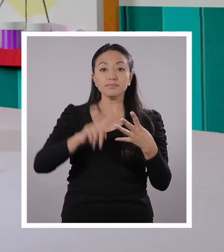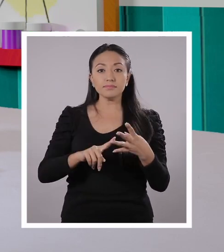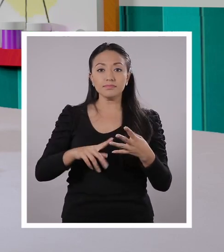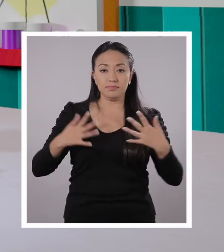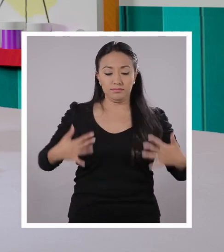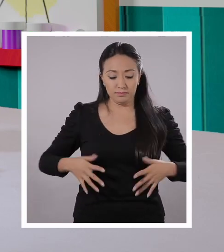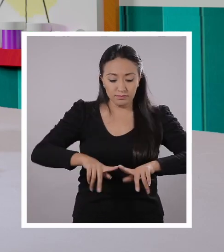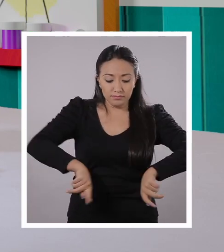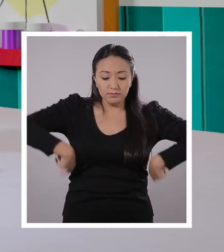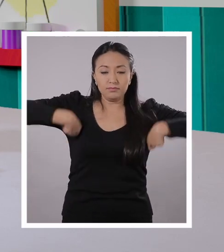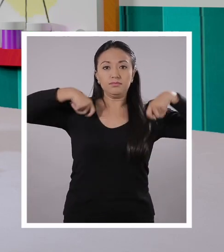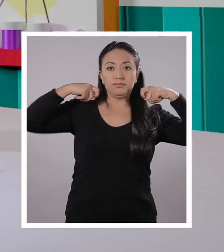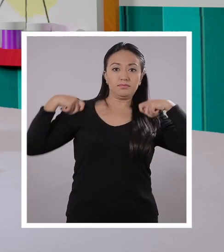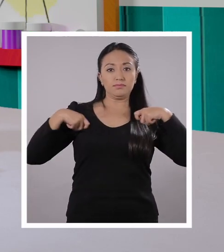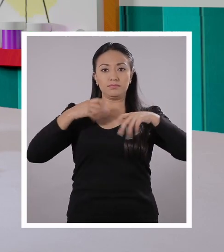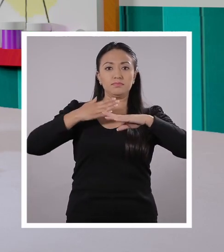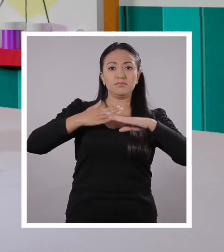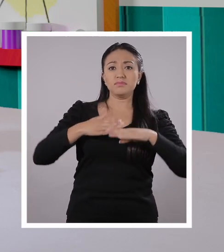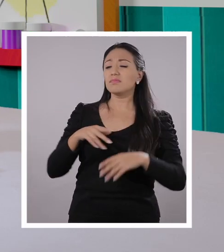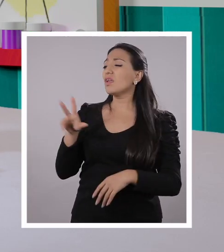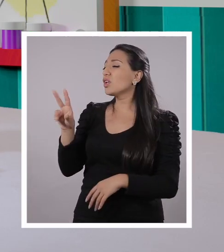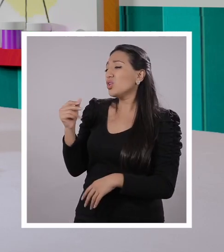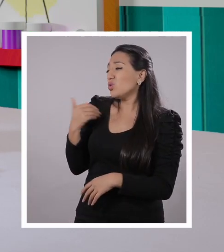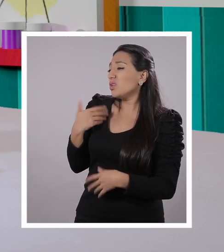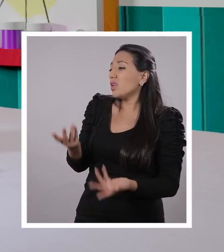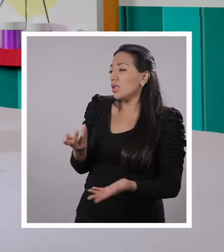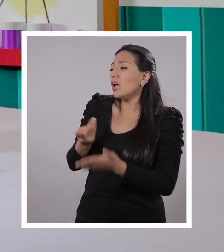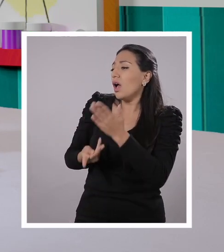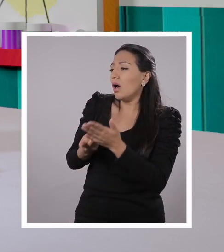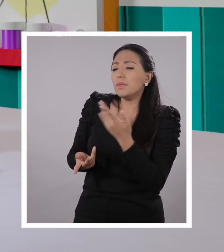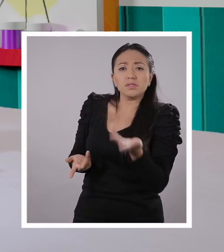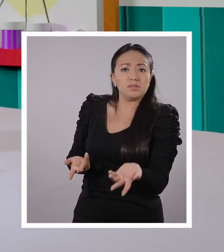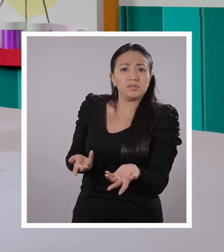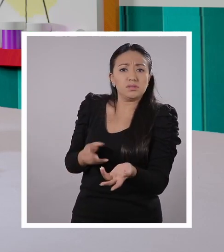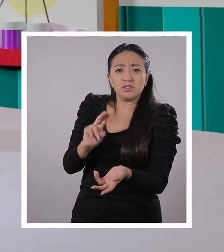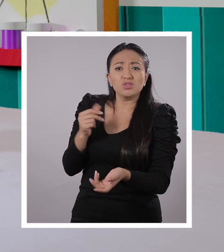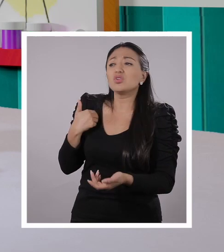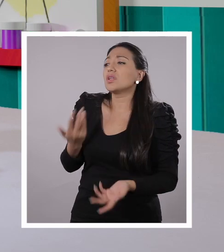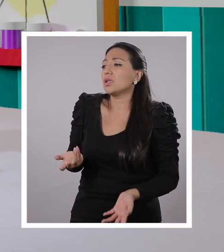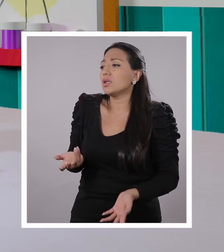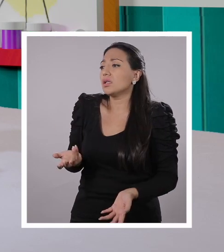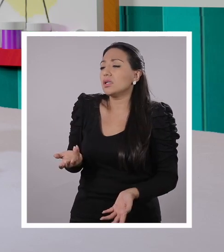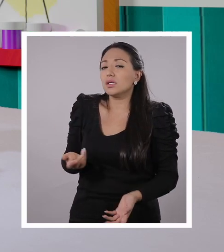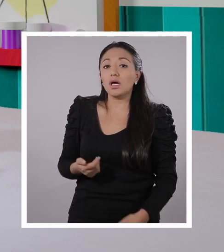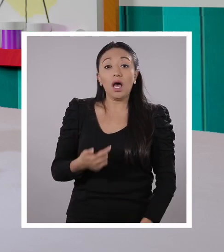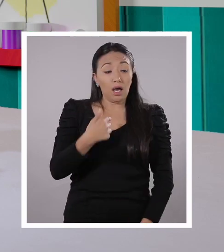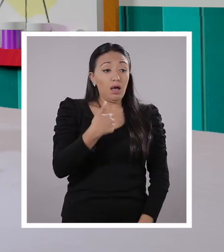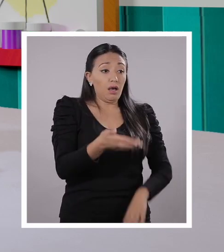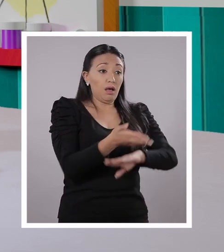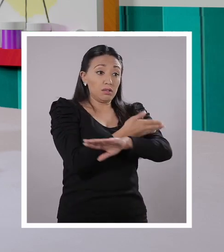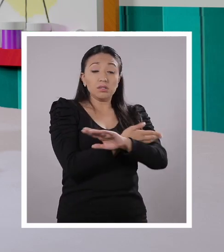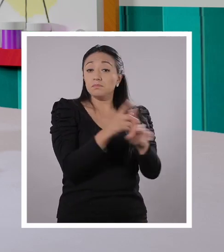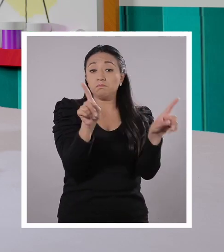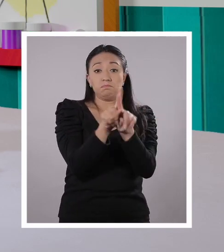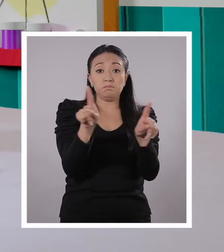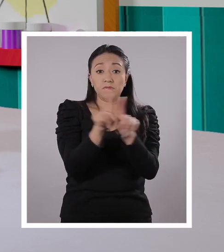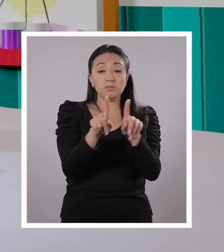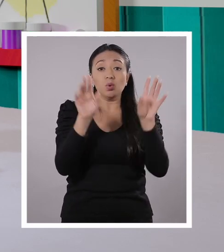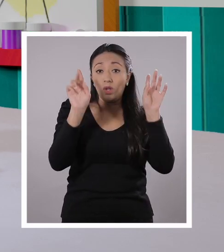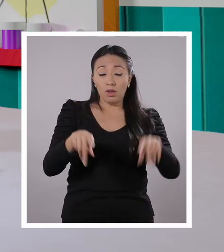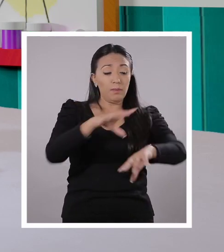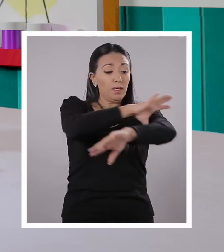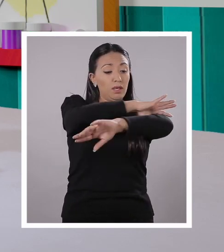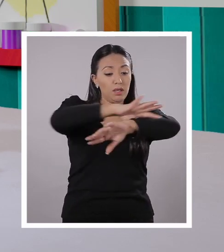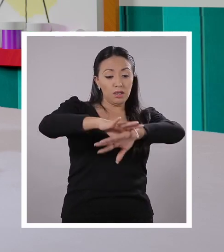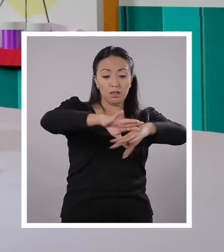continuación, nuestro traje de bioseguridad. Si no tenemos un traje de bioseguridad... ¿Cómo lo dijimos, maestro? ¿Cómo